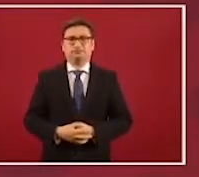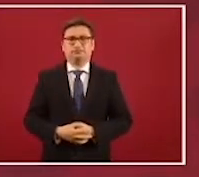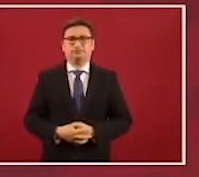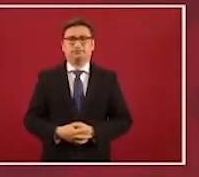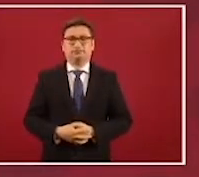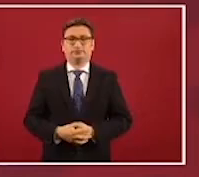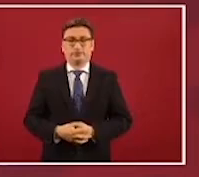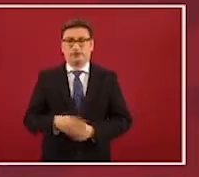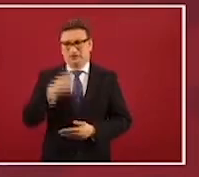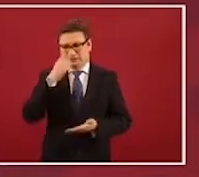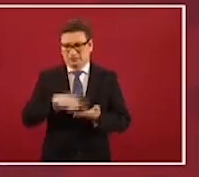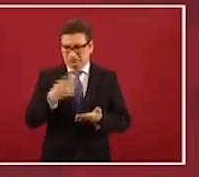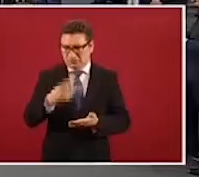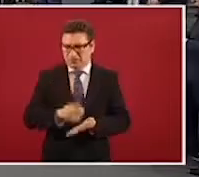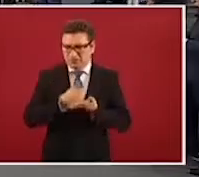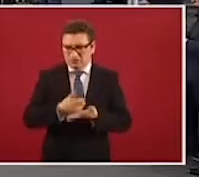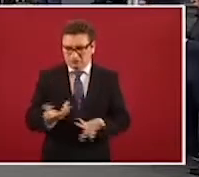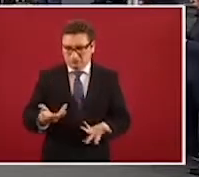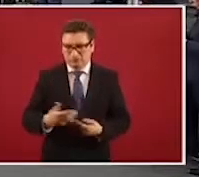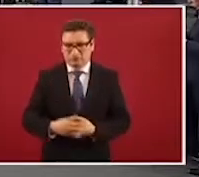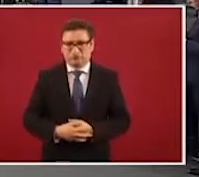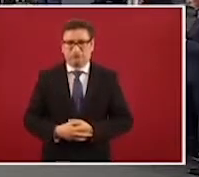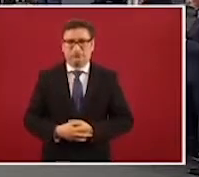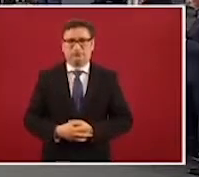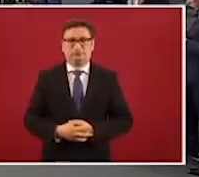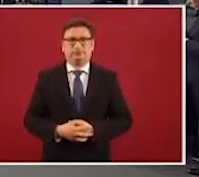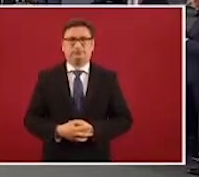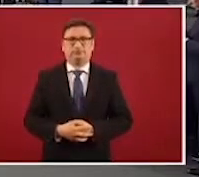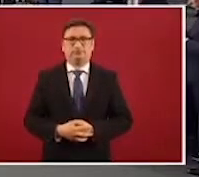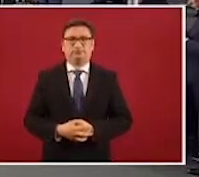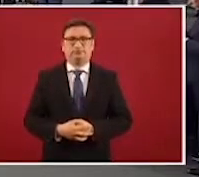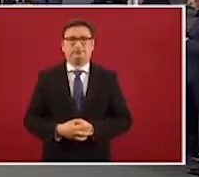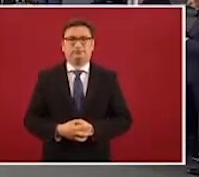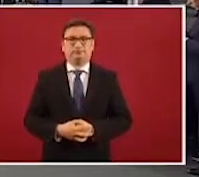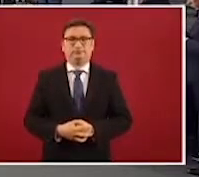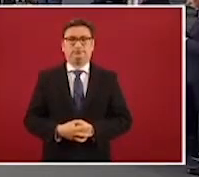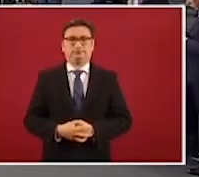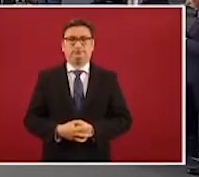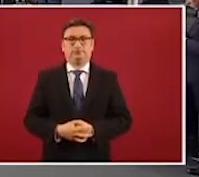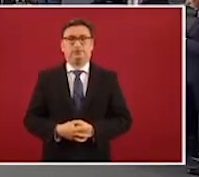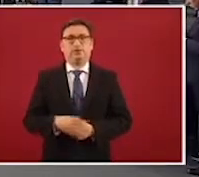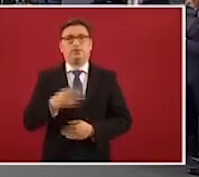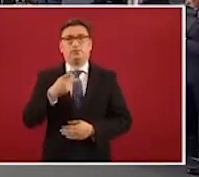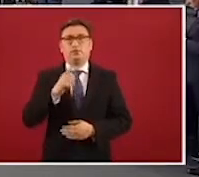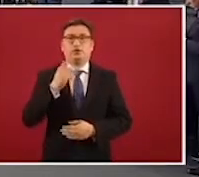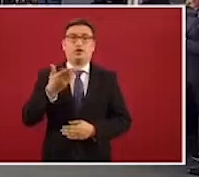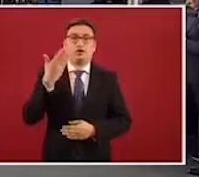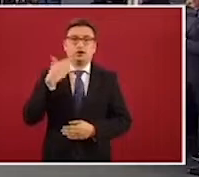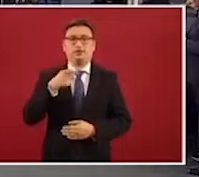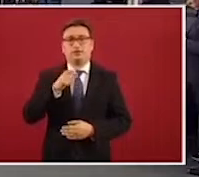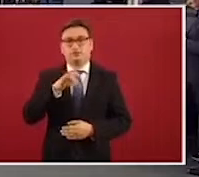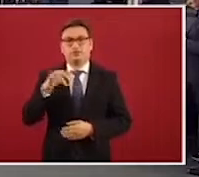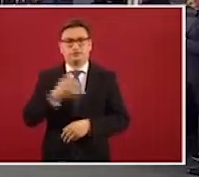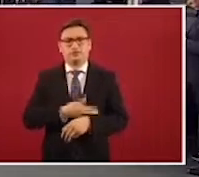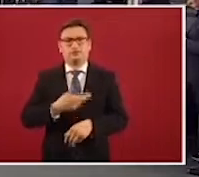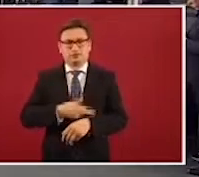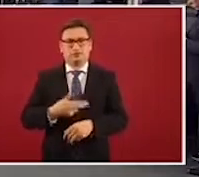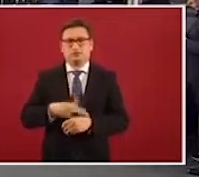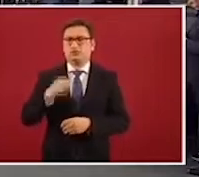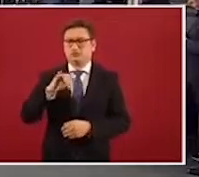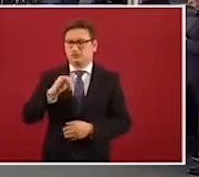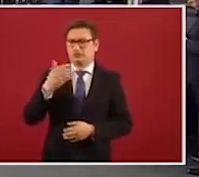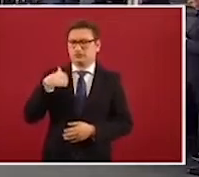Okay. Creo que eso ayuda, ¿no? Sí, pero en ese momento usted sí hizo alguna gestión ante la embajada. Sí, yo le